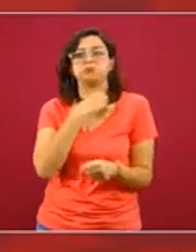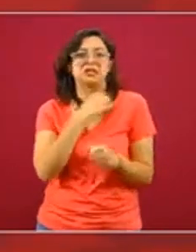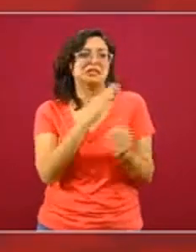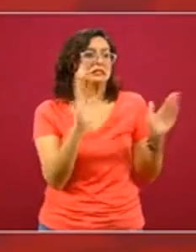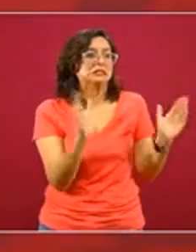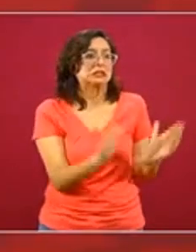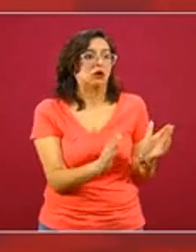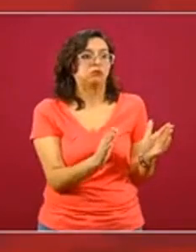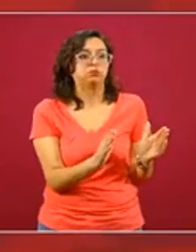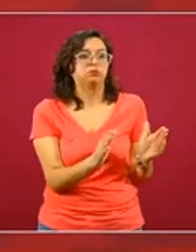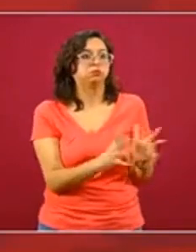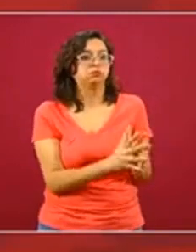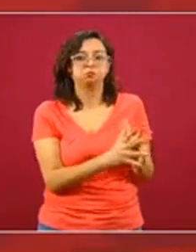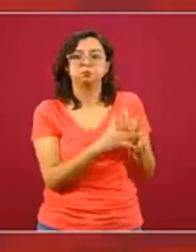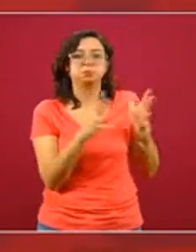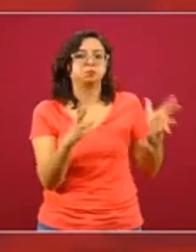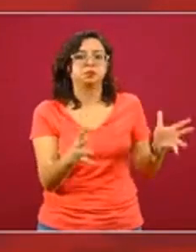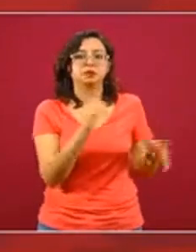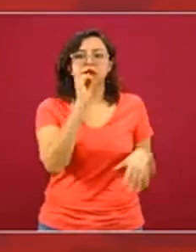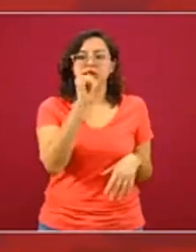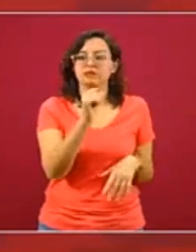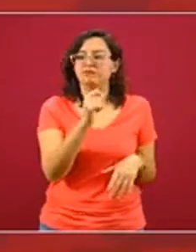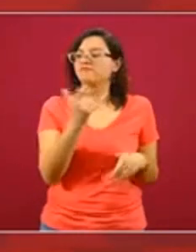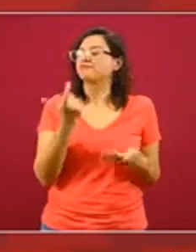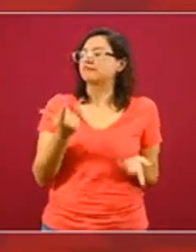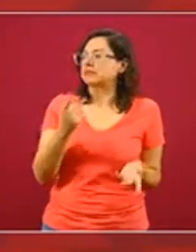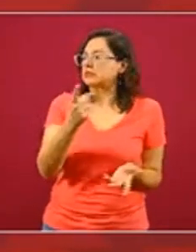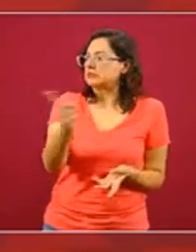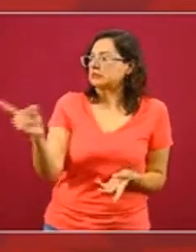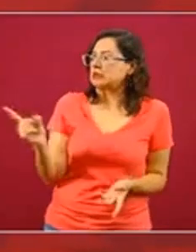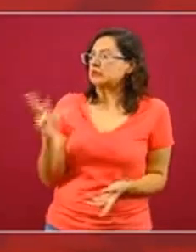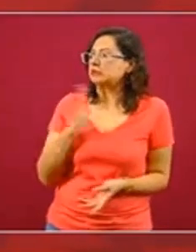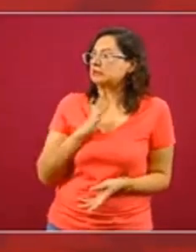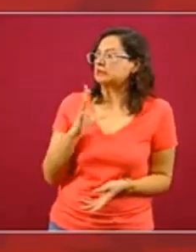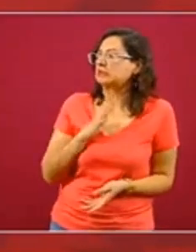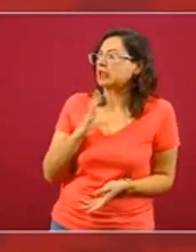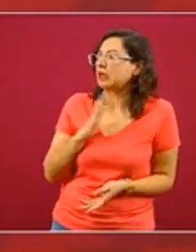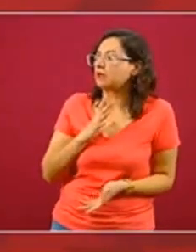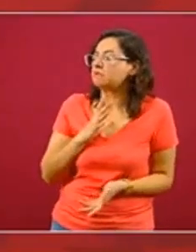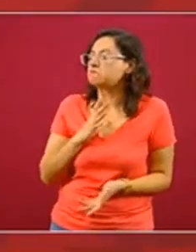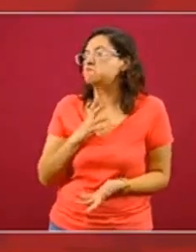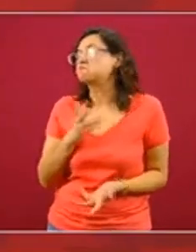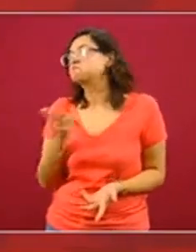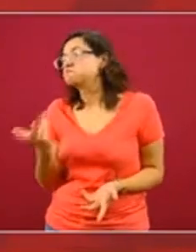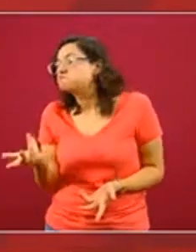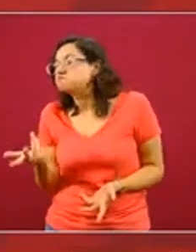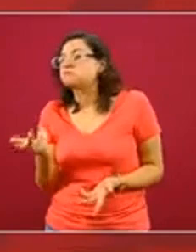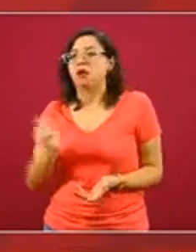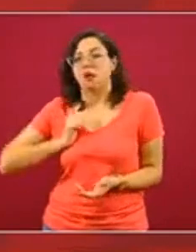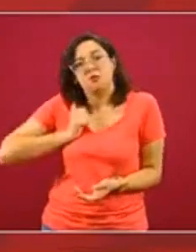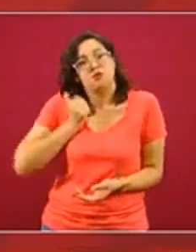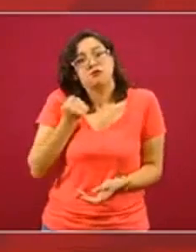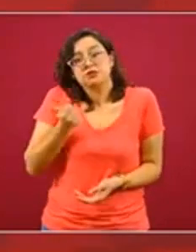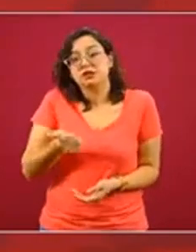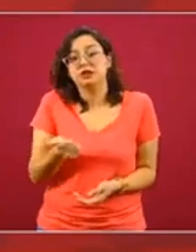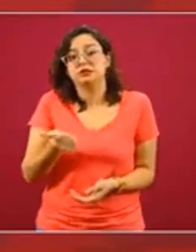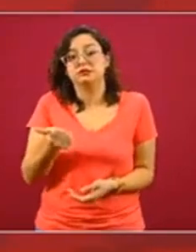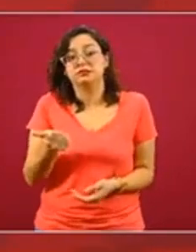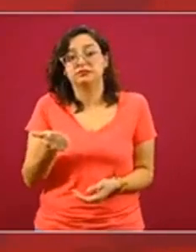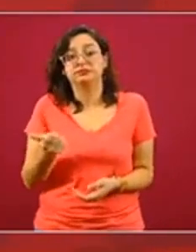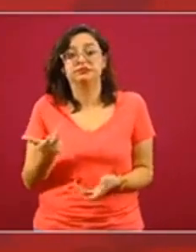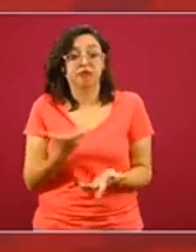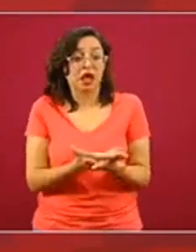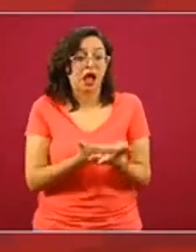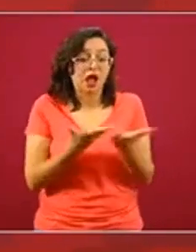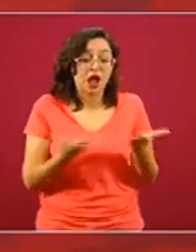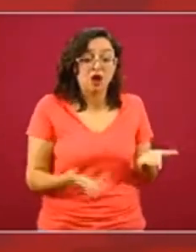suficiente, y cómo podemos hacer para aprovechar positivamente lo que hay, a reserva de que el sistema, que hoy tiene un